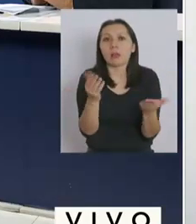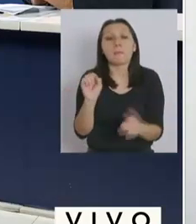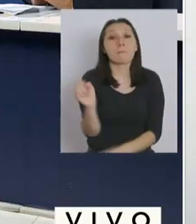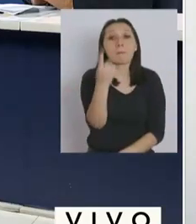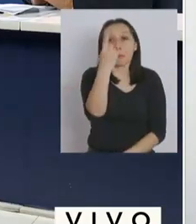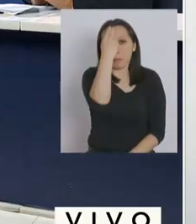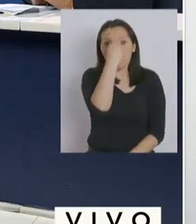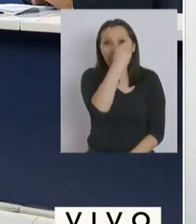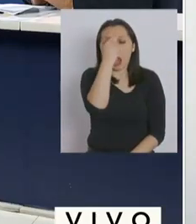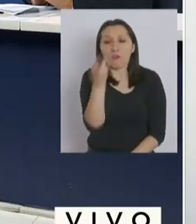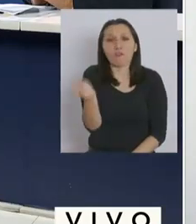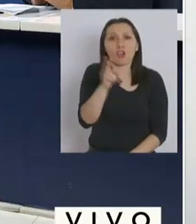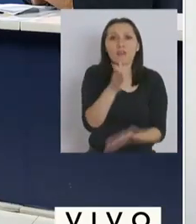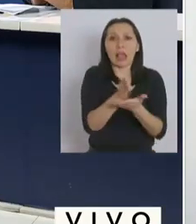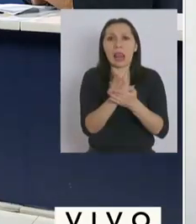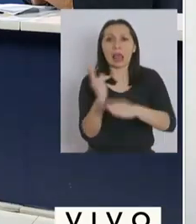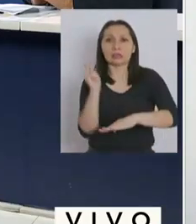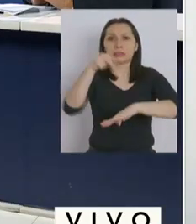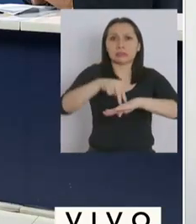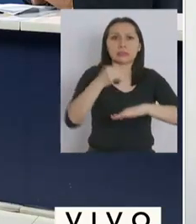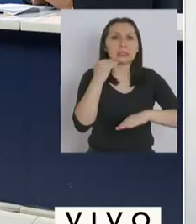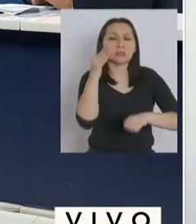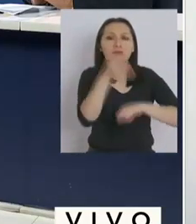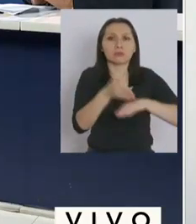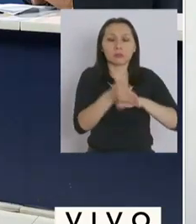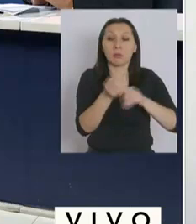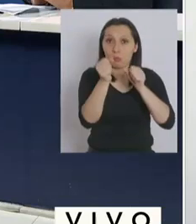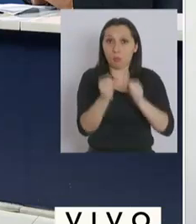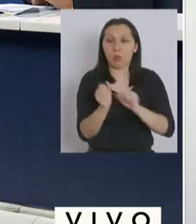de marzo se vuelven las clases presenciales y ahí se podrían